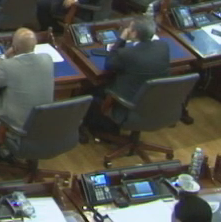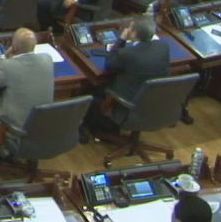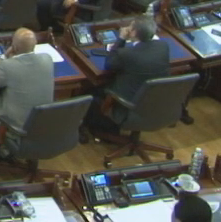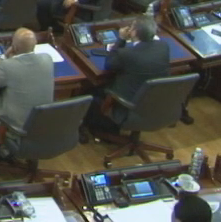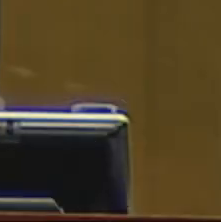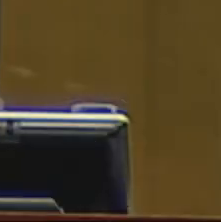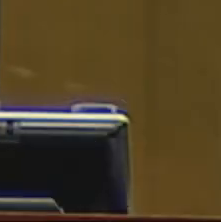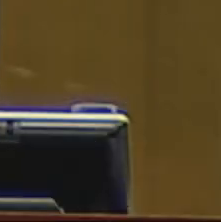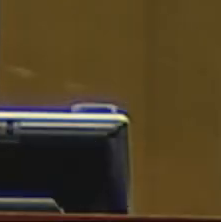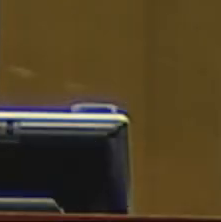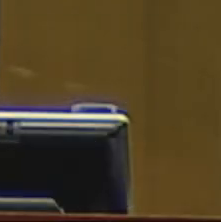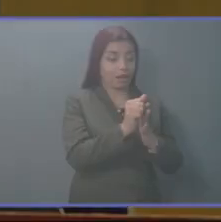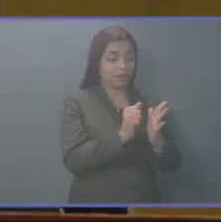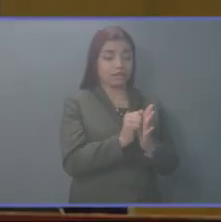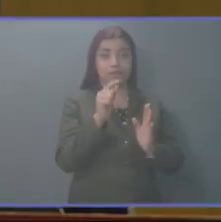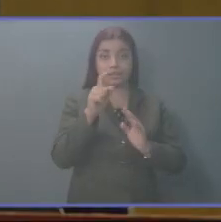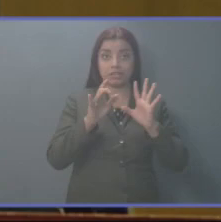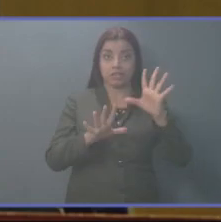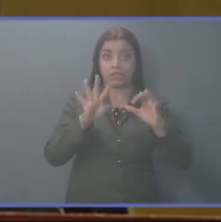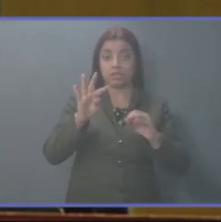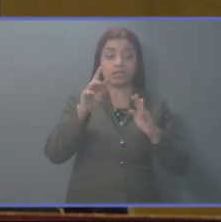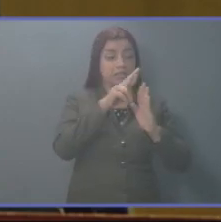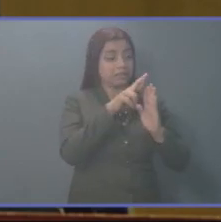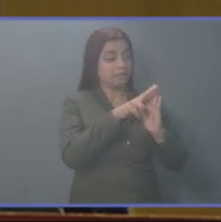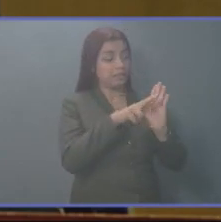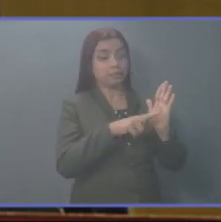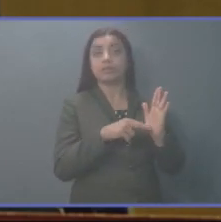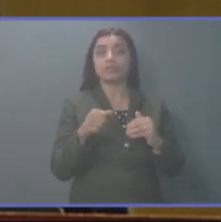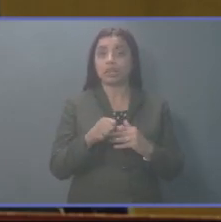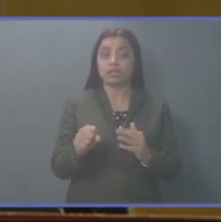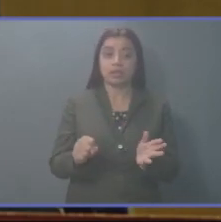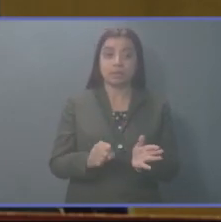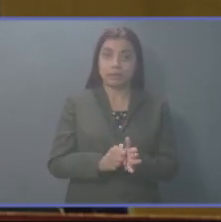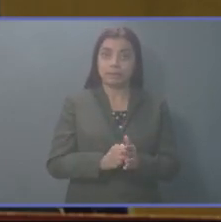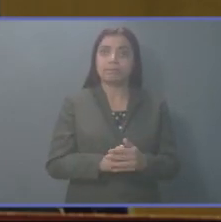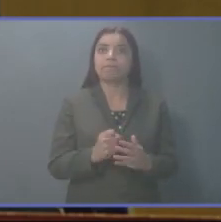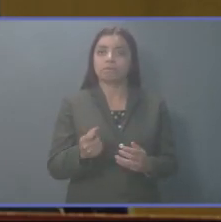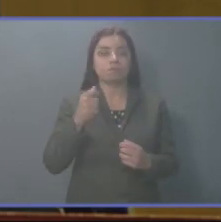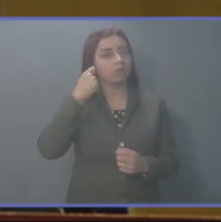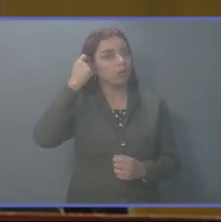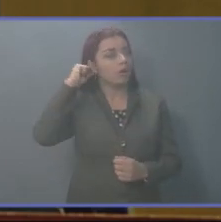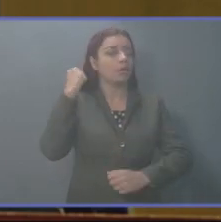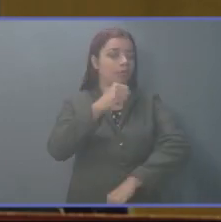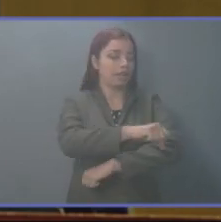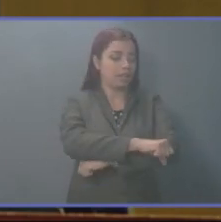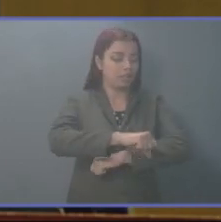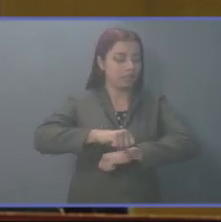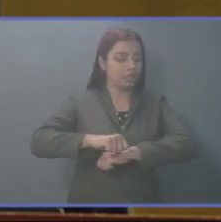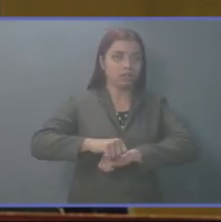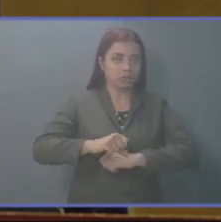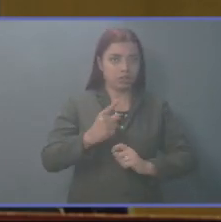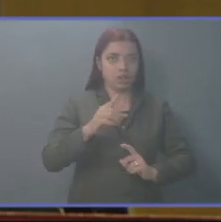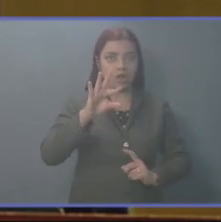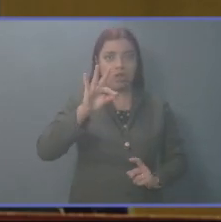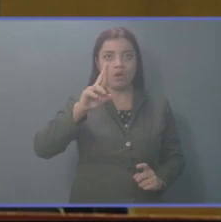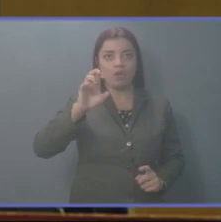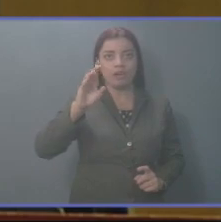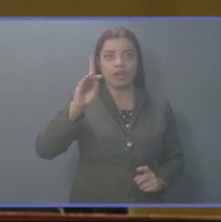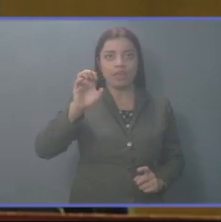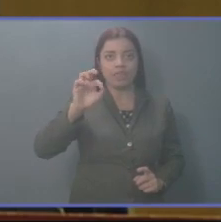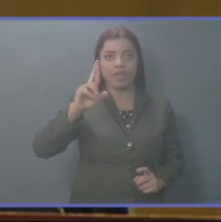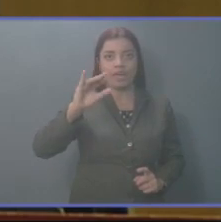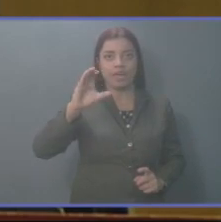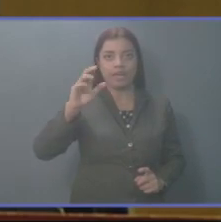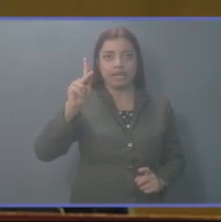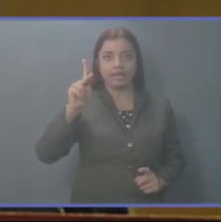De conformidad al artículo 114 del reglamento interior de esta Asamblea Legislativa, el arquitecto Frederick Antonio Benítez Cardona